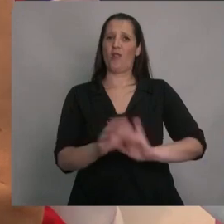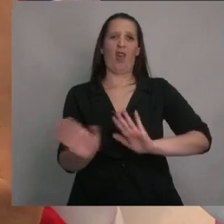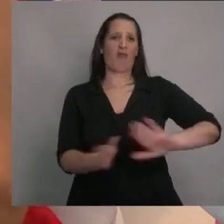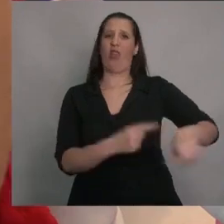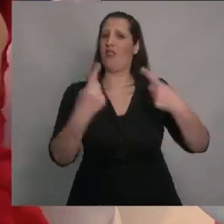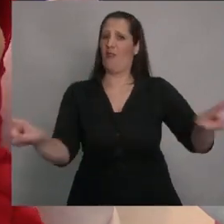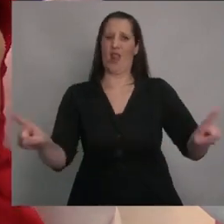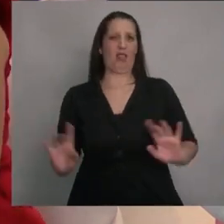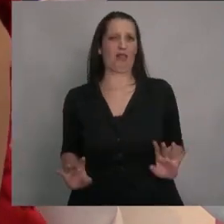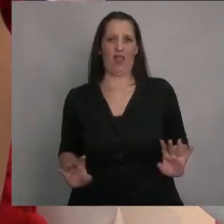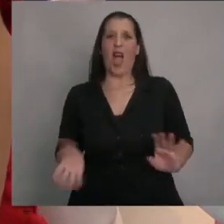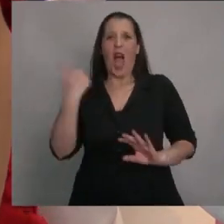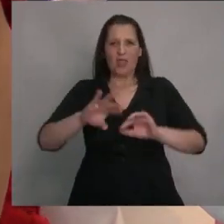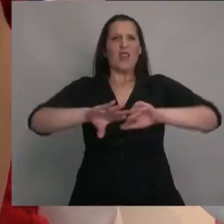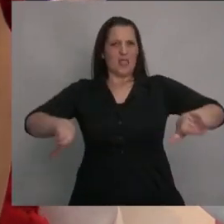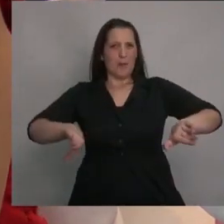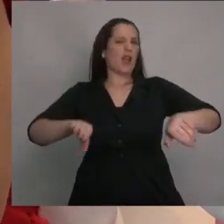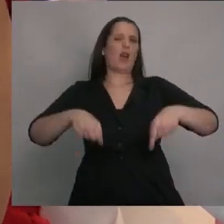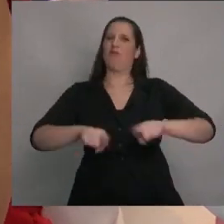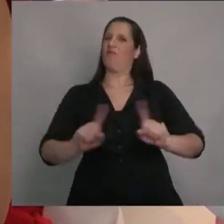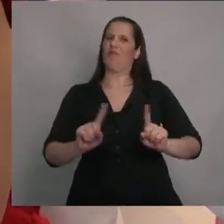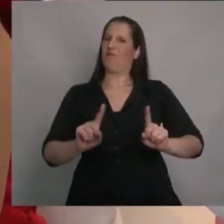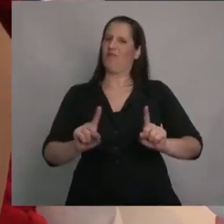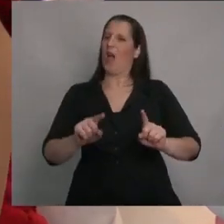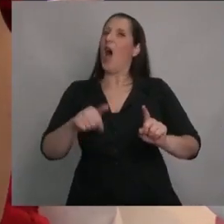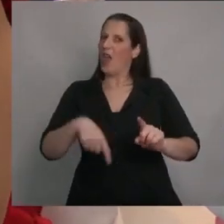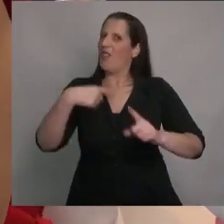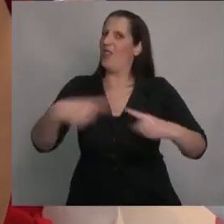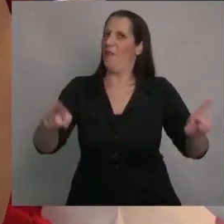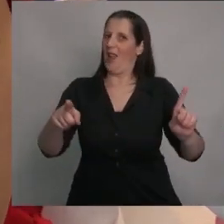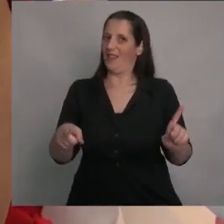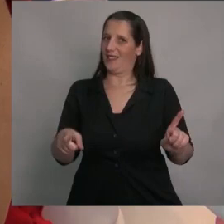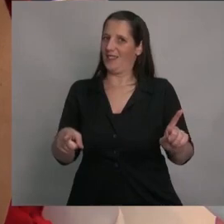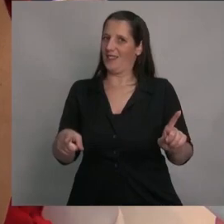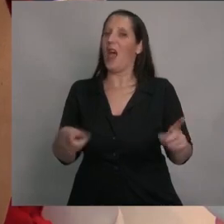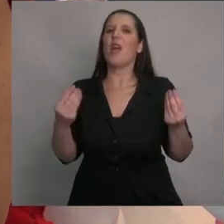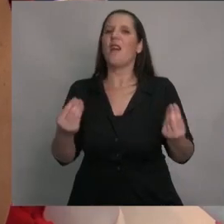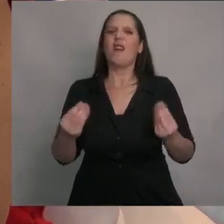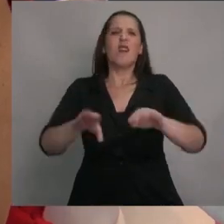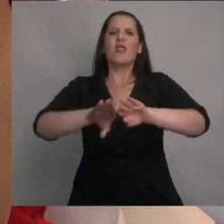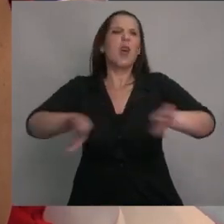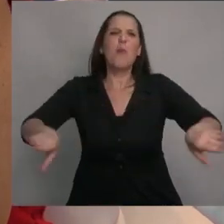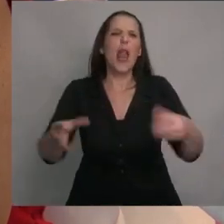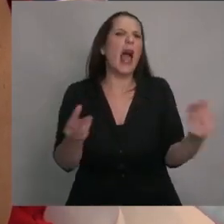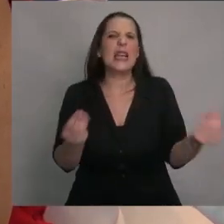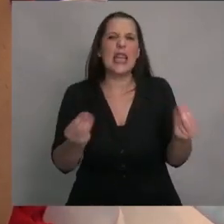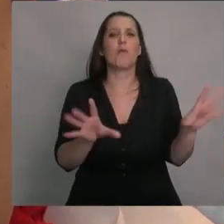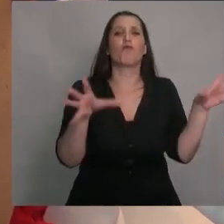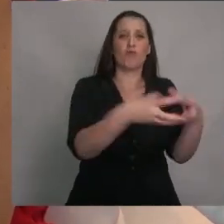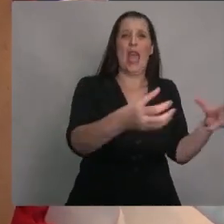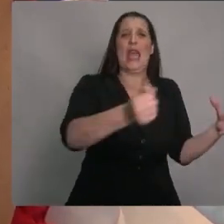división, mucho más importante que la antigua en el presente. La división entre sectores